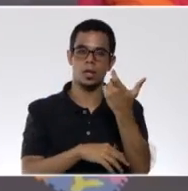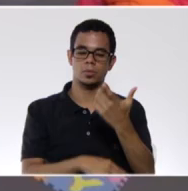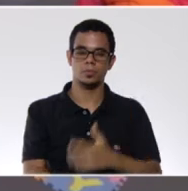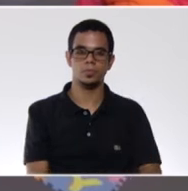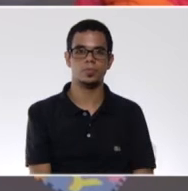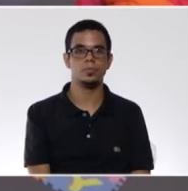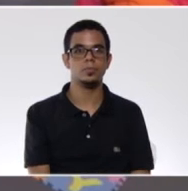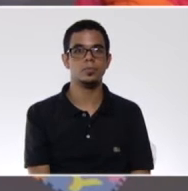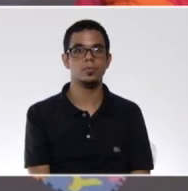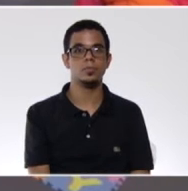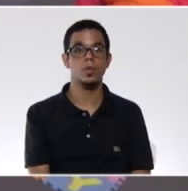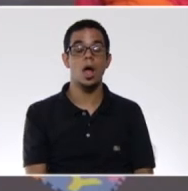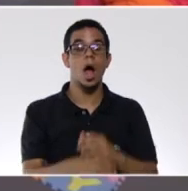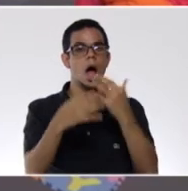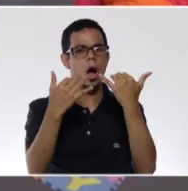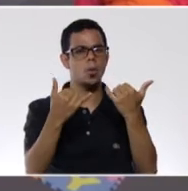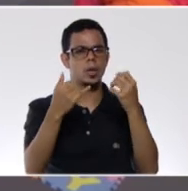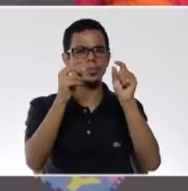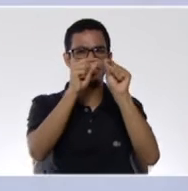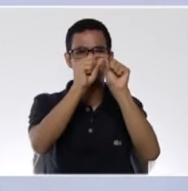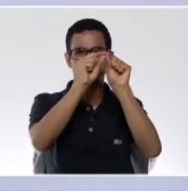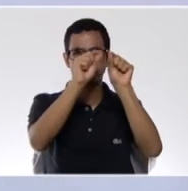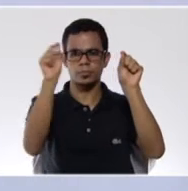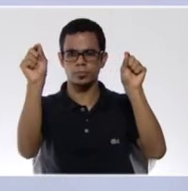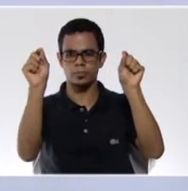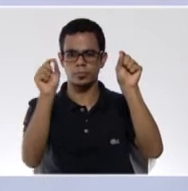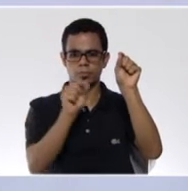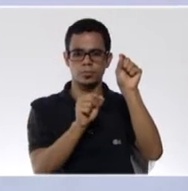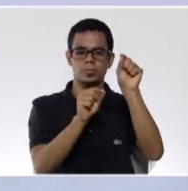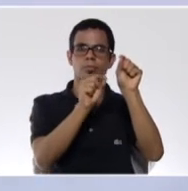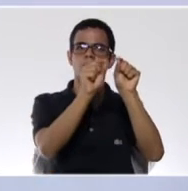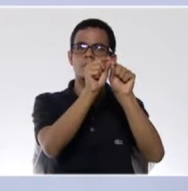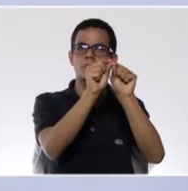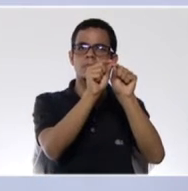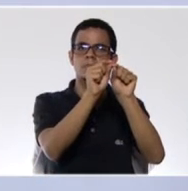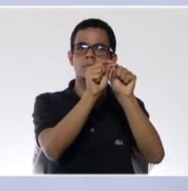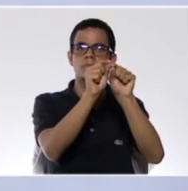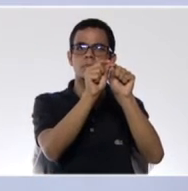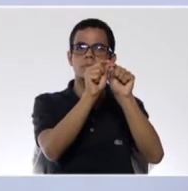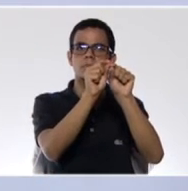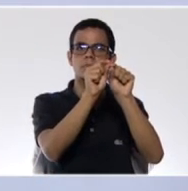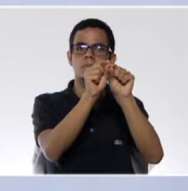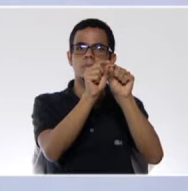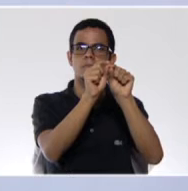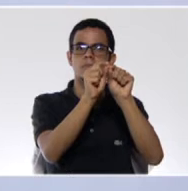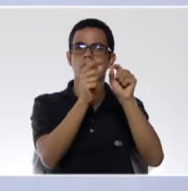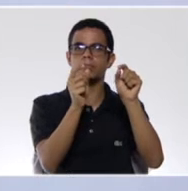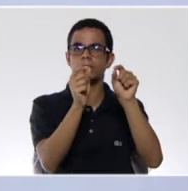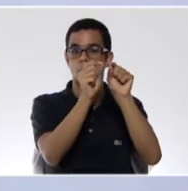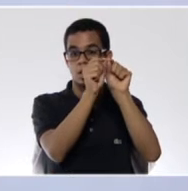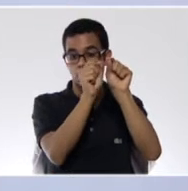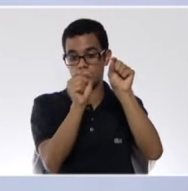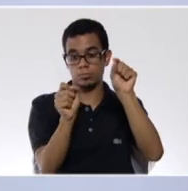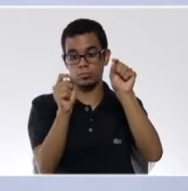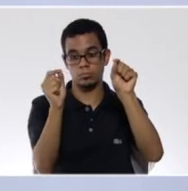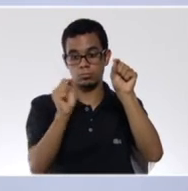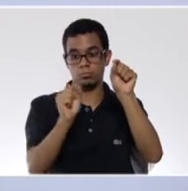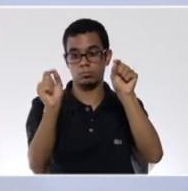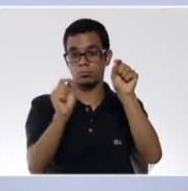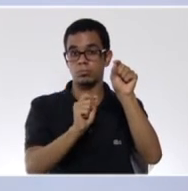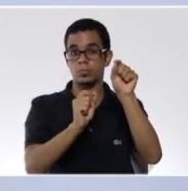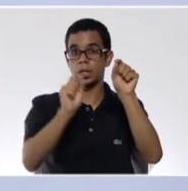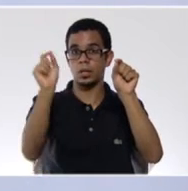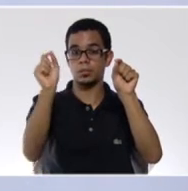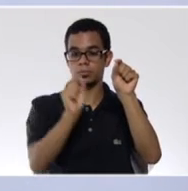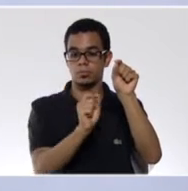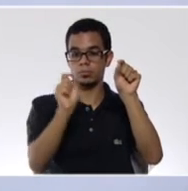lado opuesto, siempre vamos a ver el lado opuesto al ángulo de 90 grados, que en este caso sería este